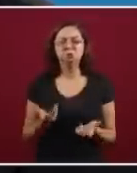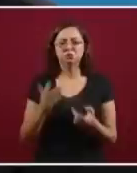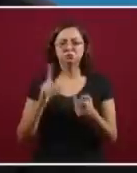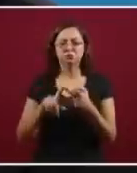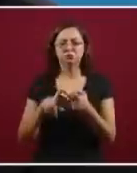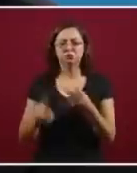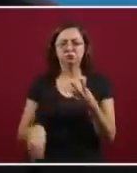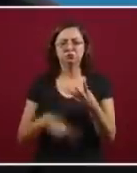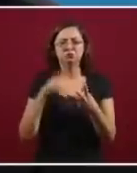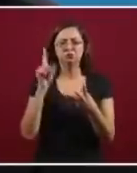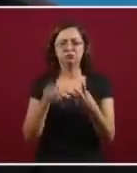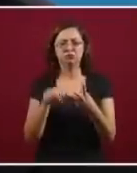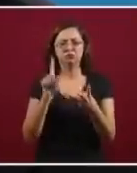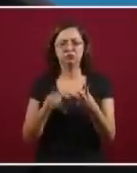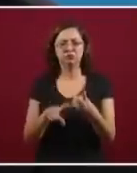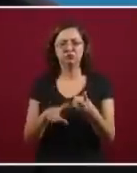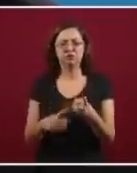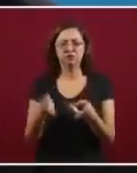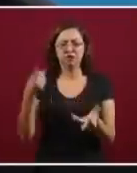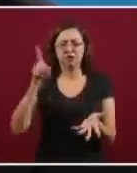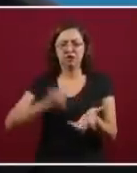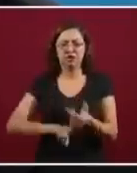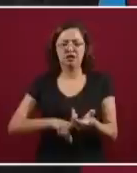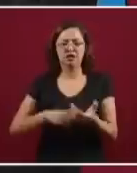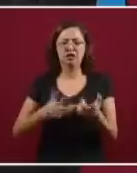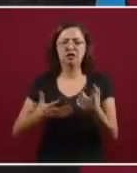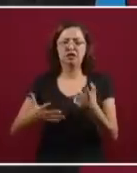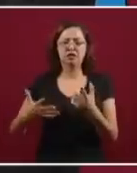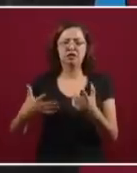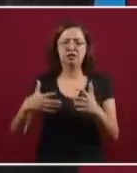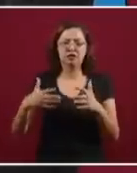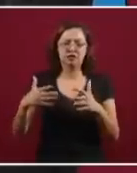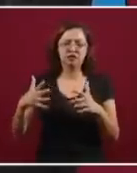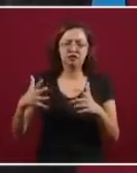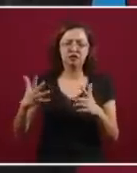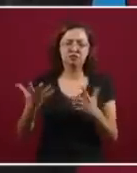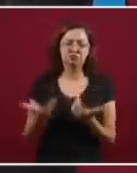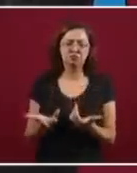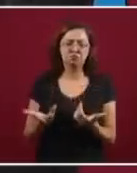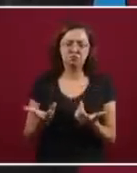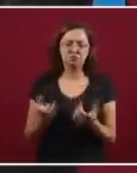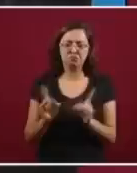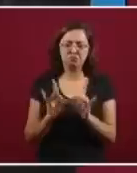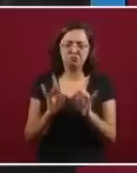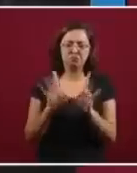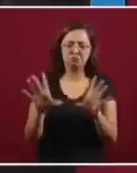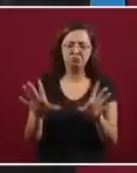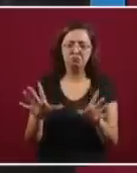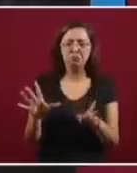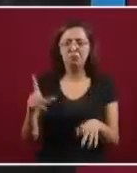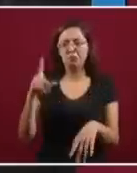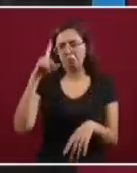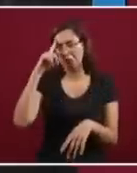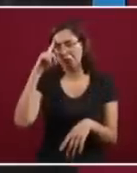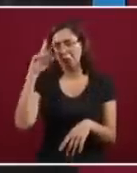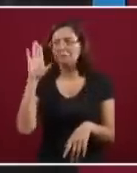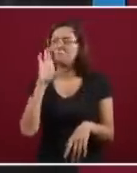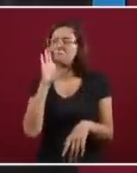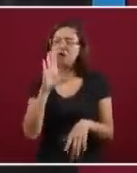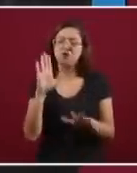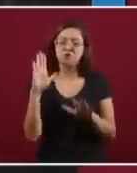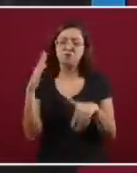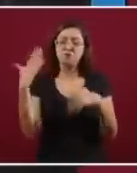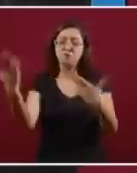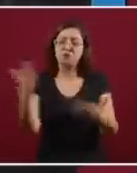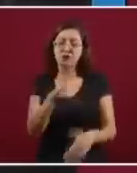fenómeno y también las lesiones de causa externa en los accidentes o las distintas lesiones